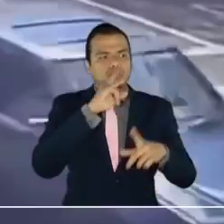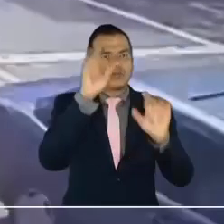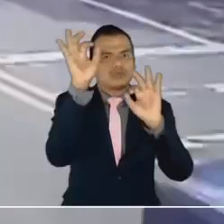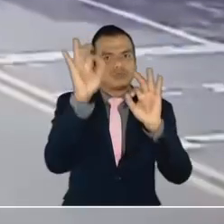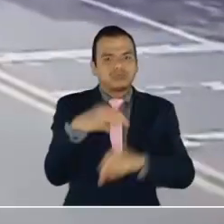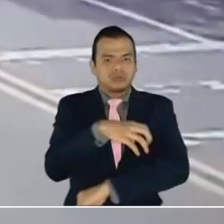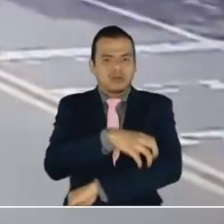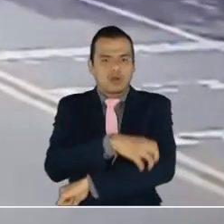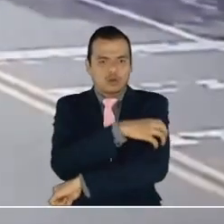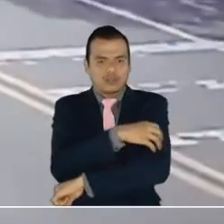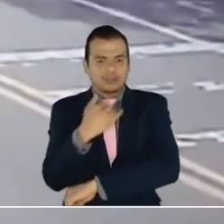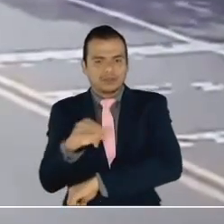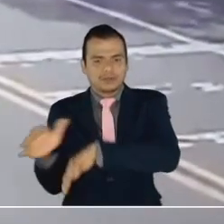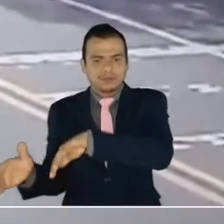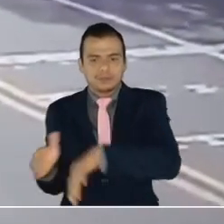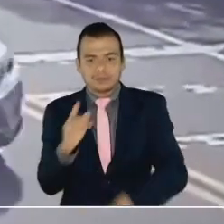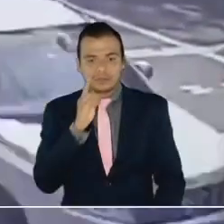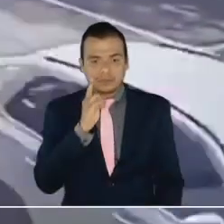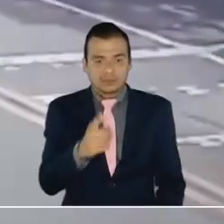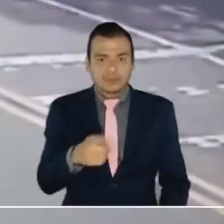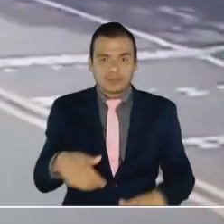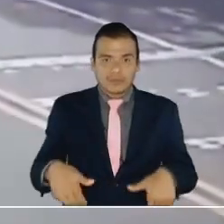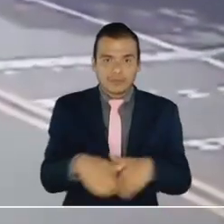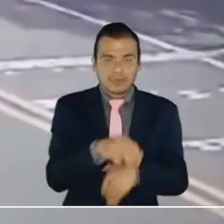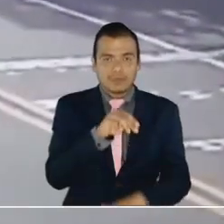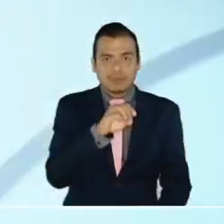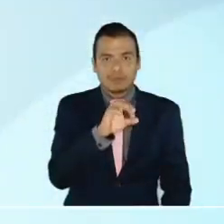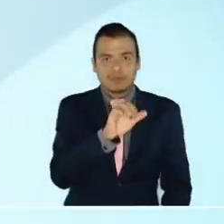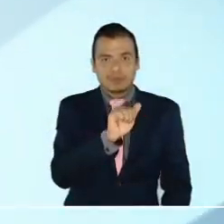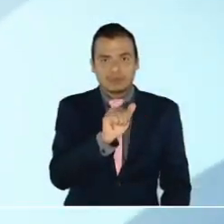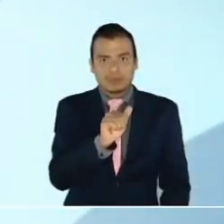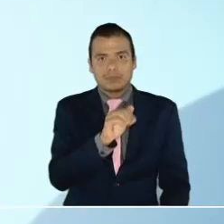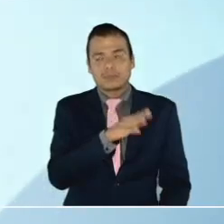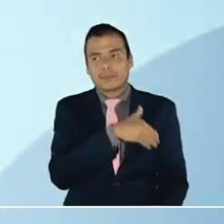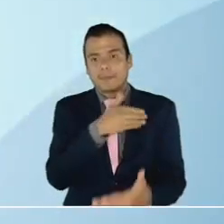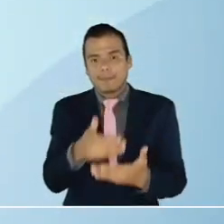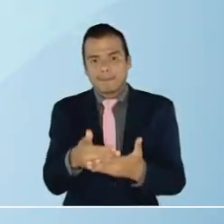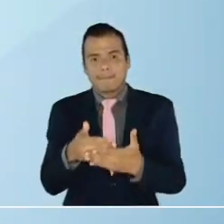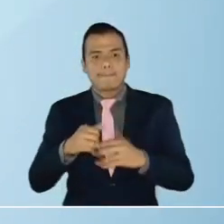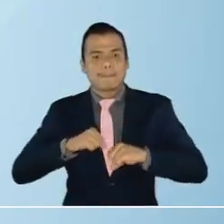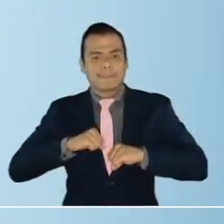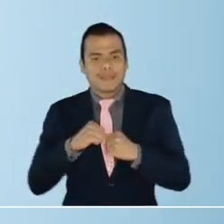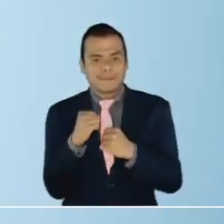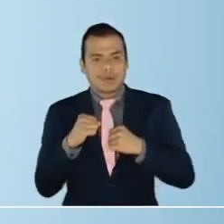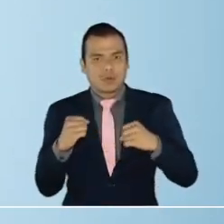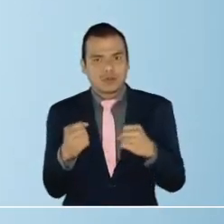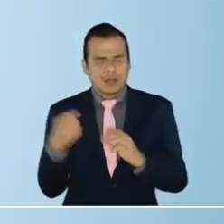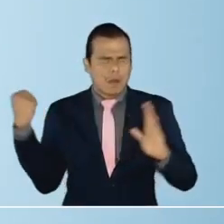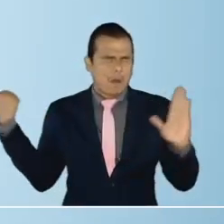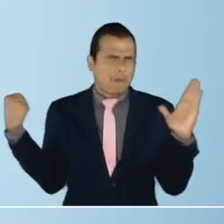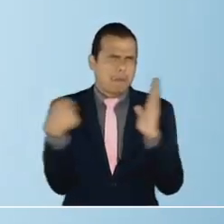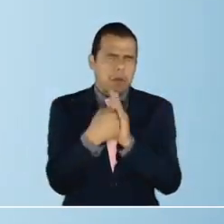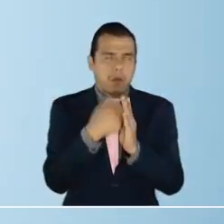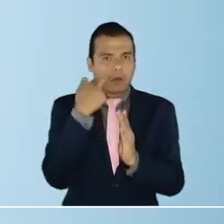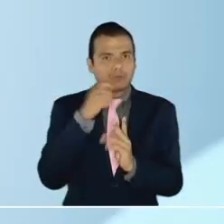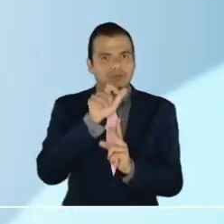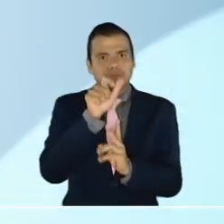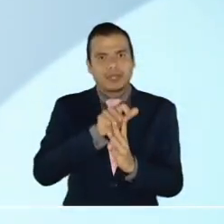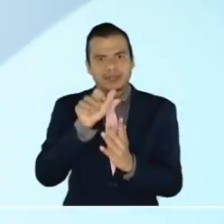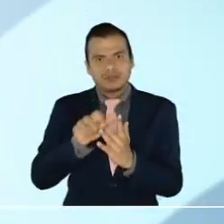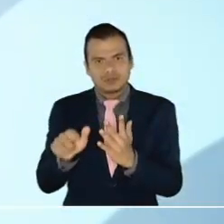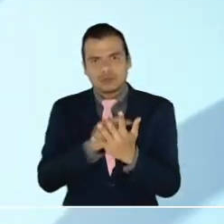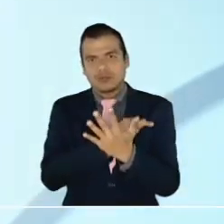tránsito en la vía La Mesa, Bogotá, dejó 5 personas fallecidas. Las 5 mujeres se transportaban en un bus que llevaba a